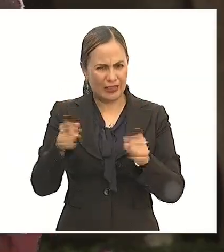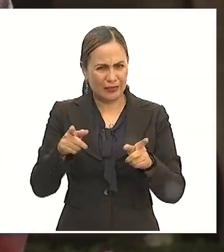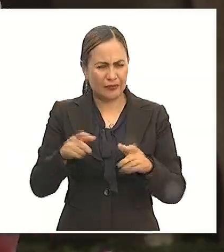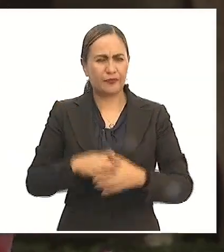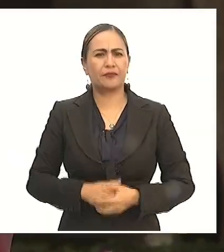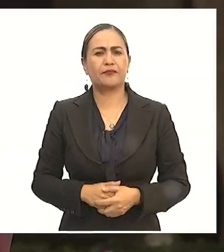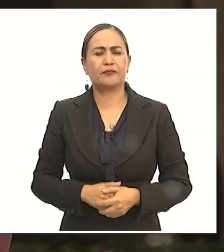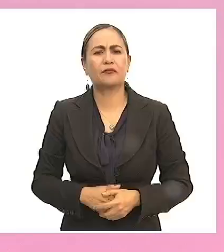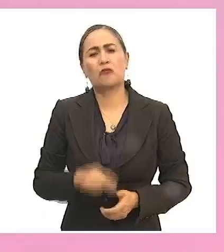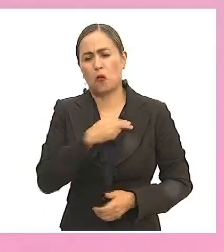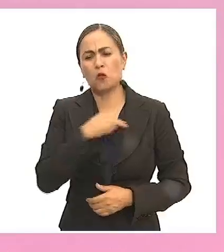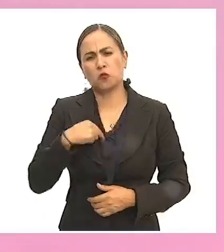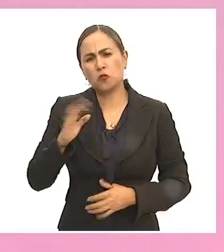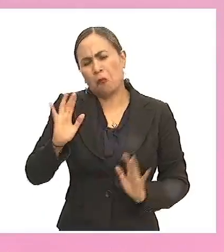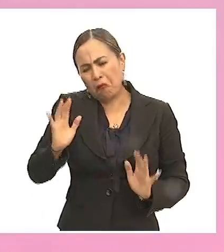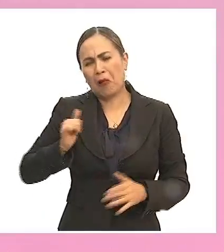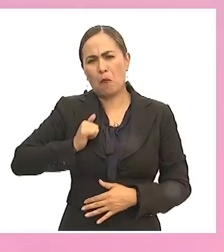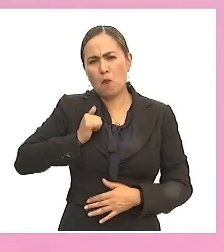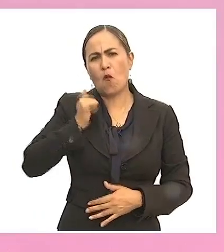eso aprovechamos